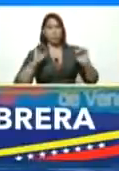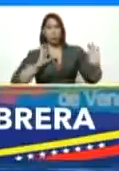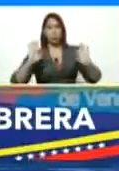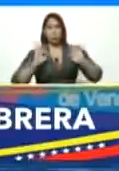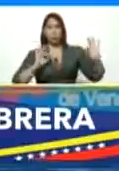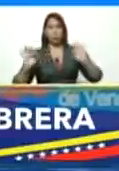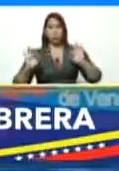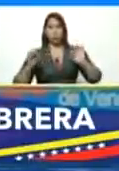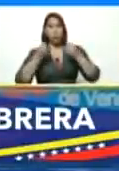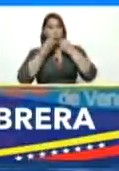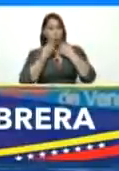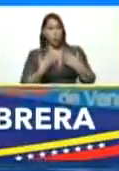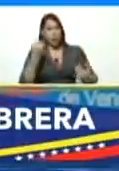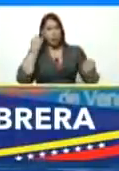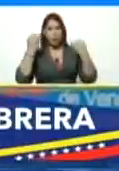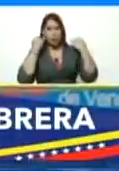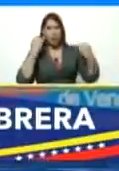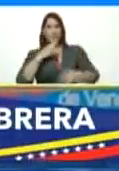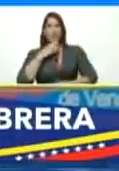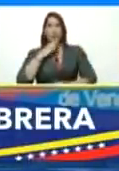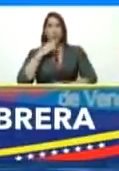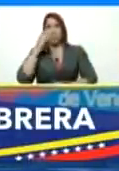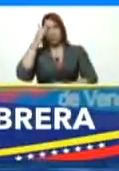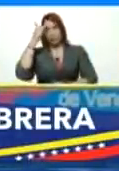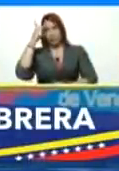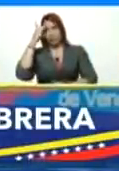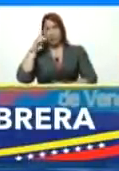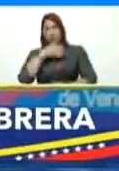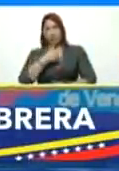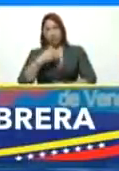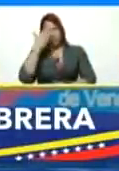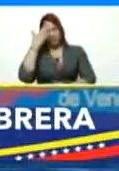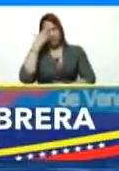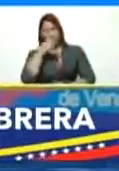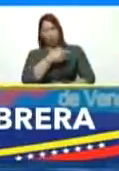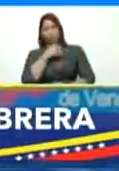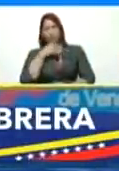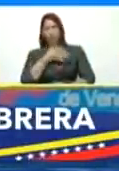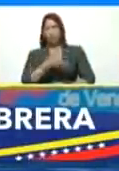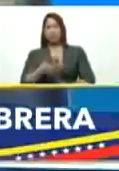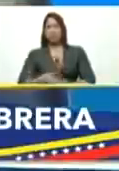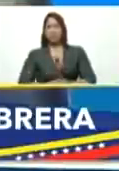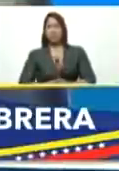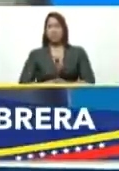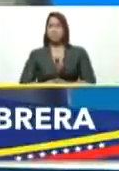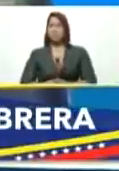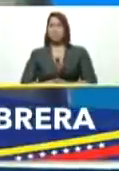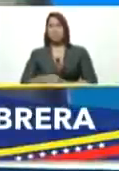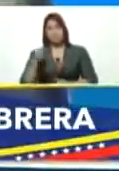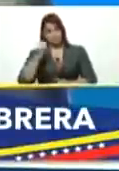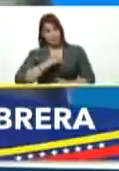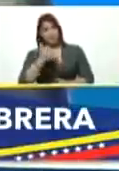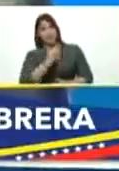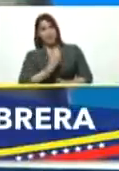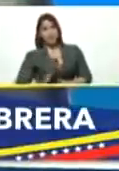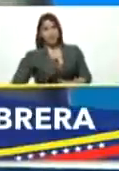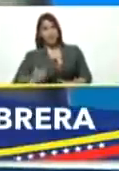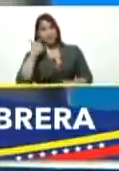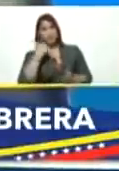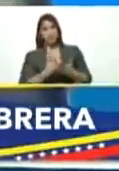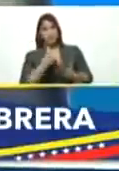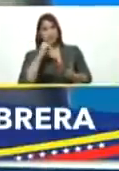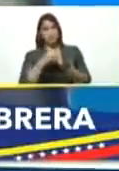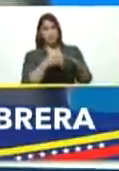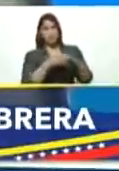parece buena estabilidad del fondo del pse quiero saber tu opinión y presidente pies la